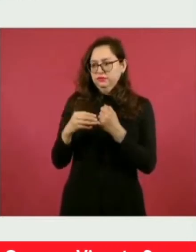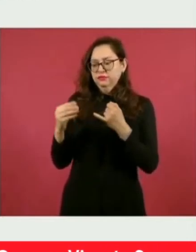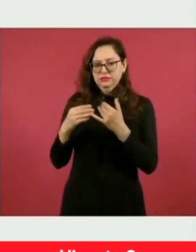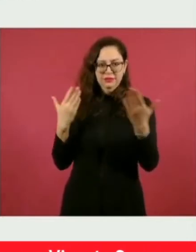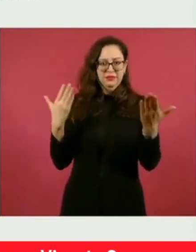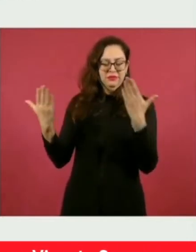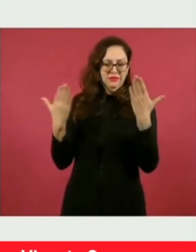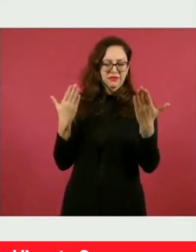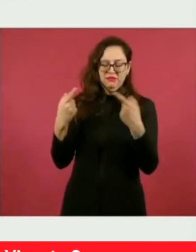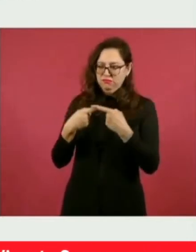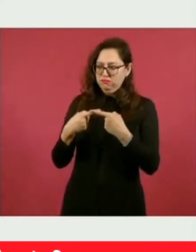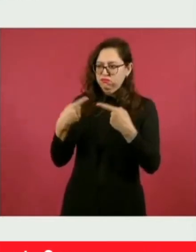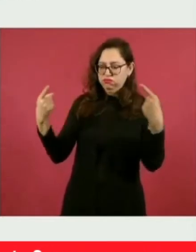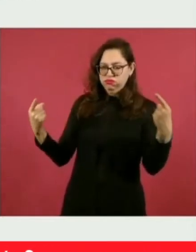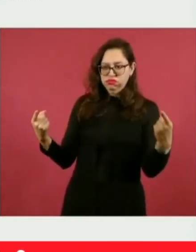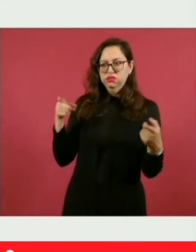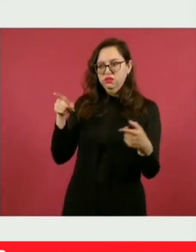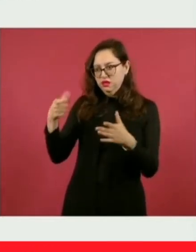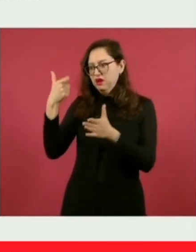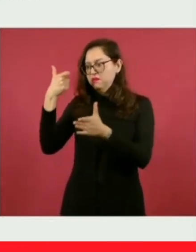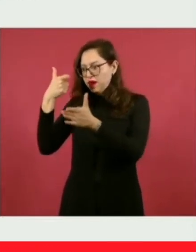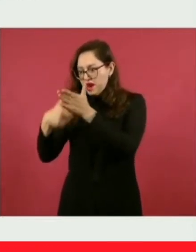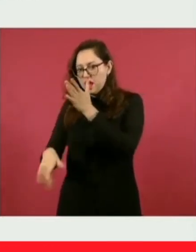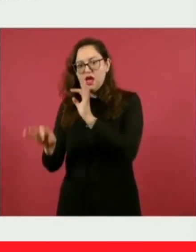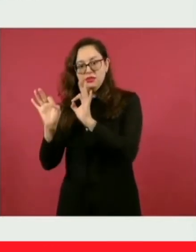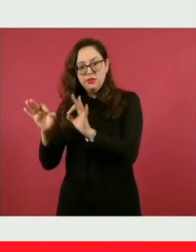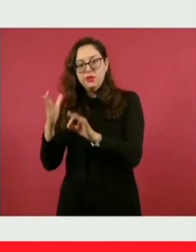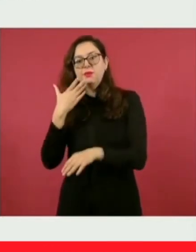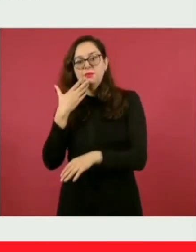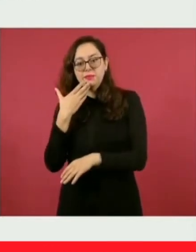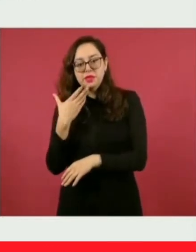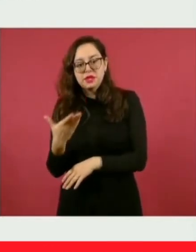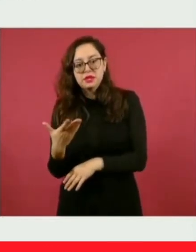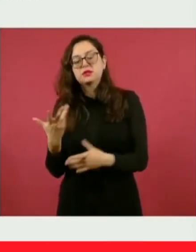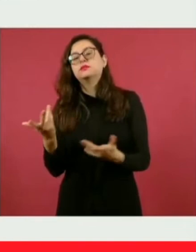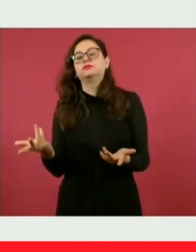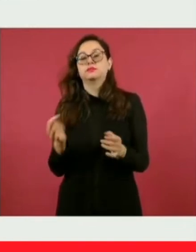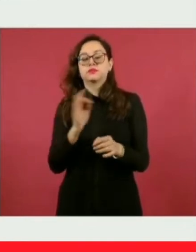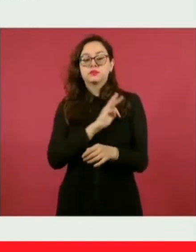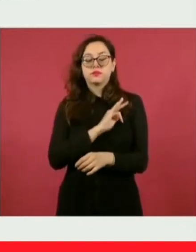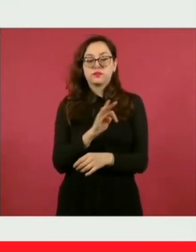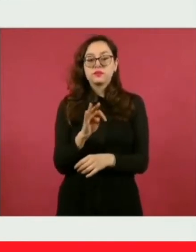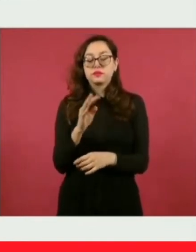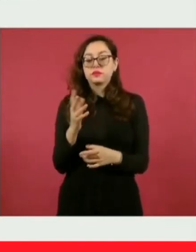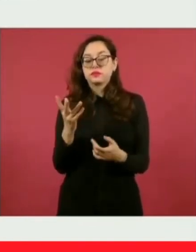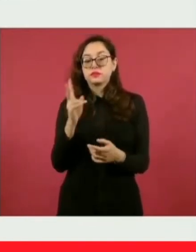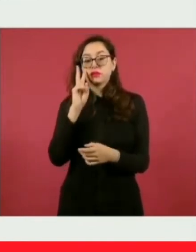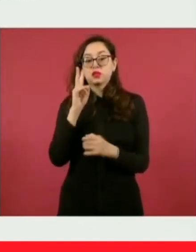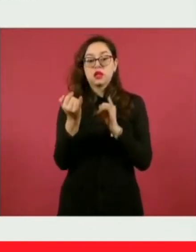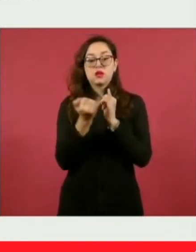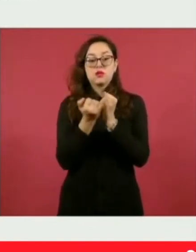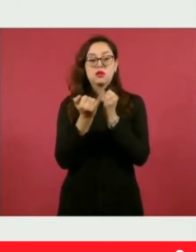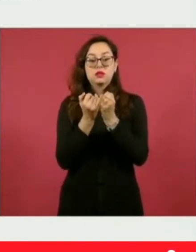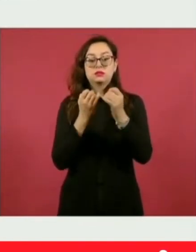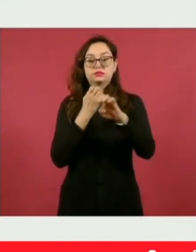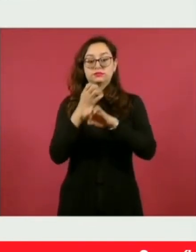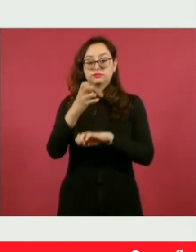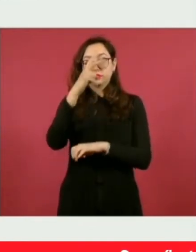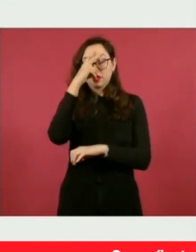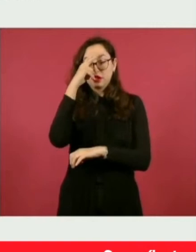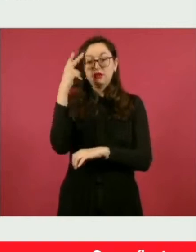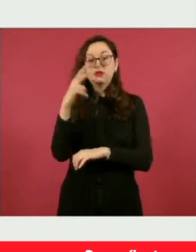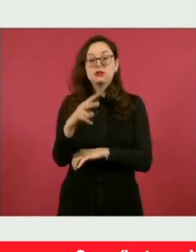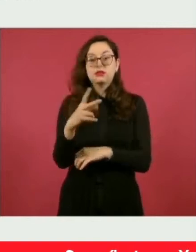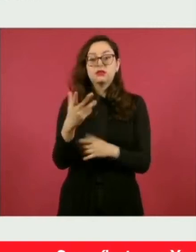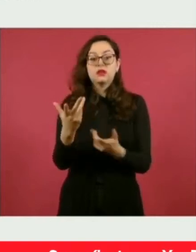peso con 28 centavos debajo del promedio nacional. Y como podemos ver, un mismo caso en Atizapán, Estado de México,